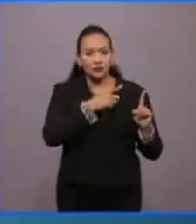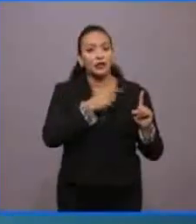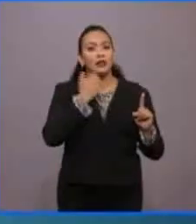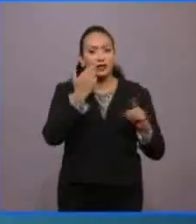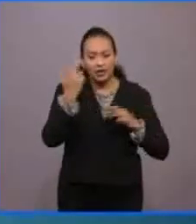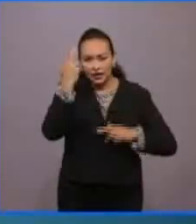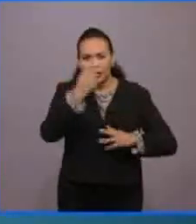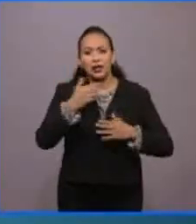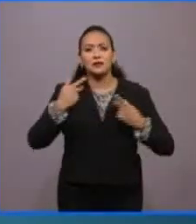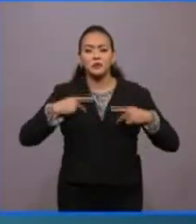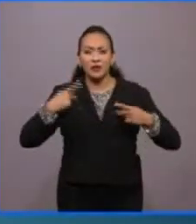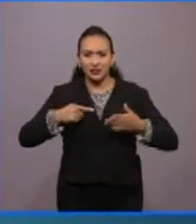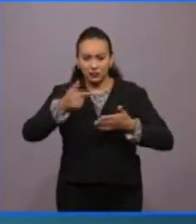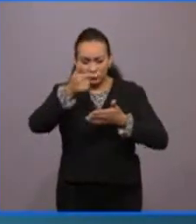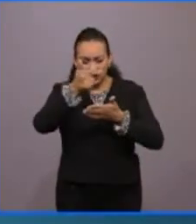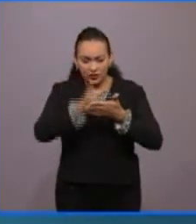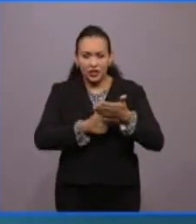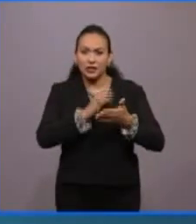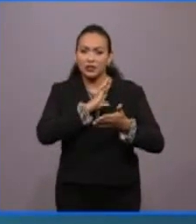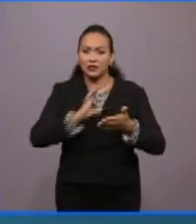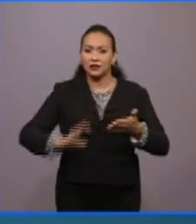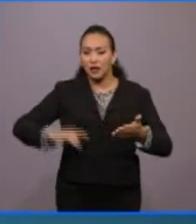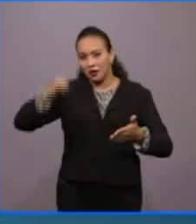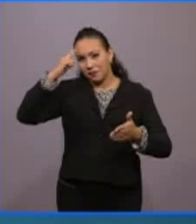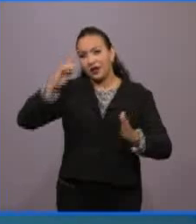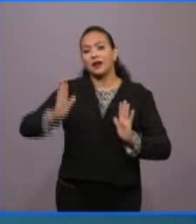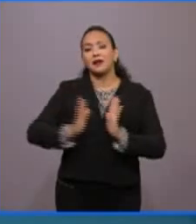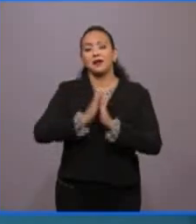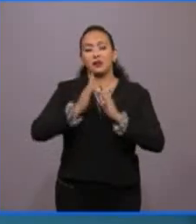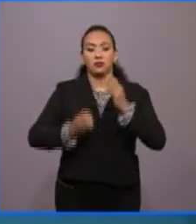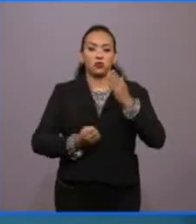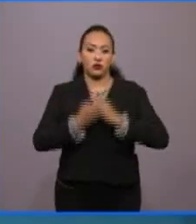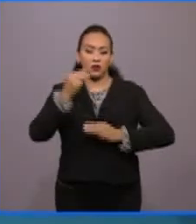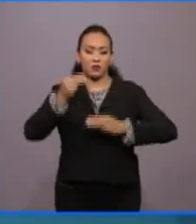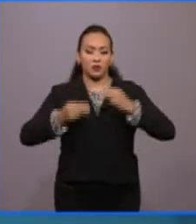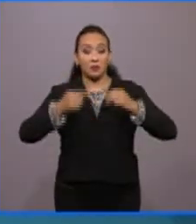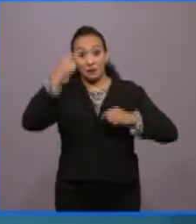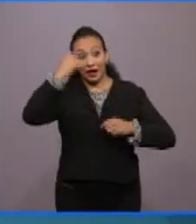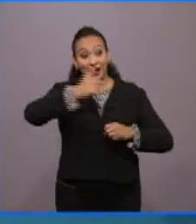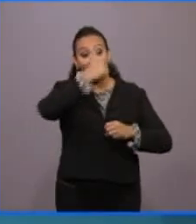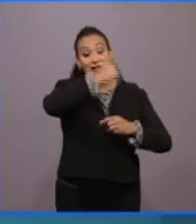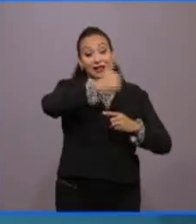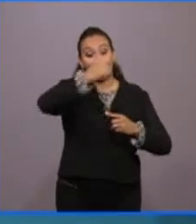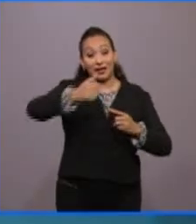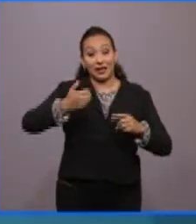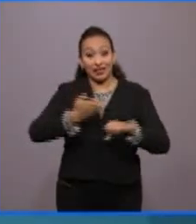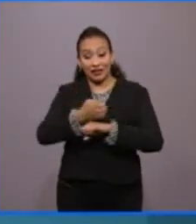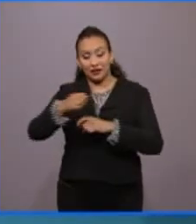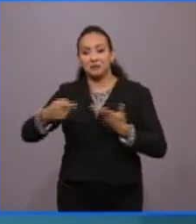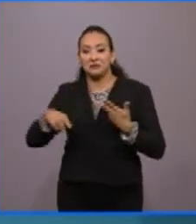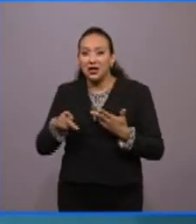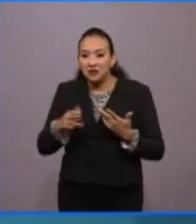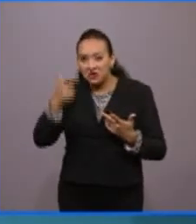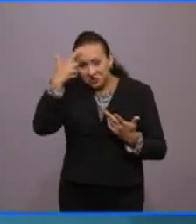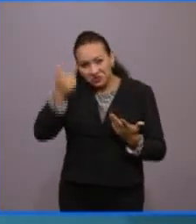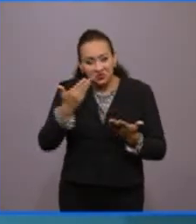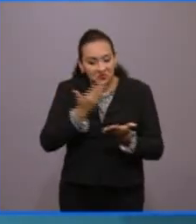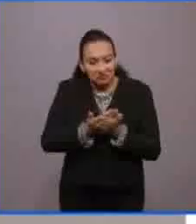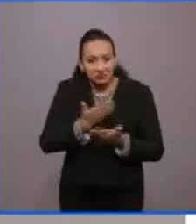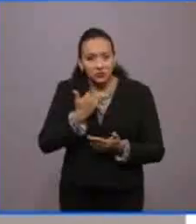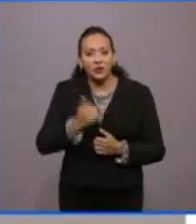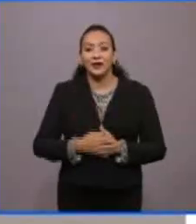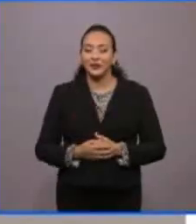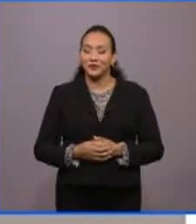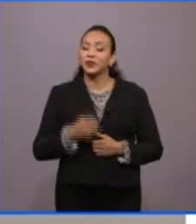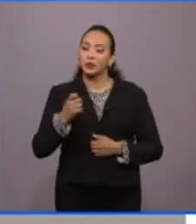nombres de las personas propuestas para ocupar las magistraturas en cada entidad federativa sin justificarlas, pues la Comisión y